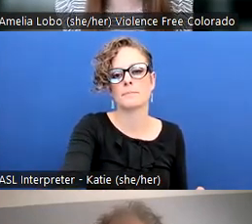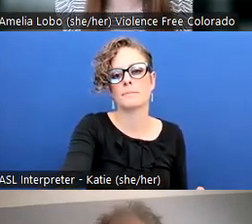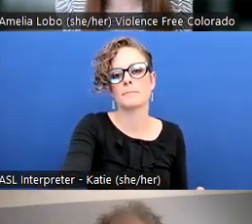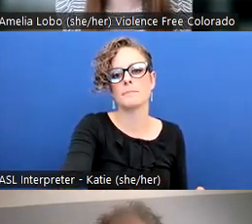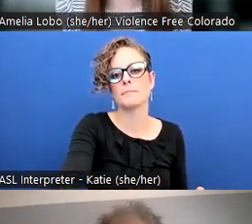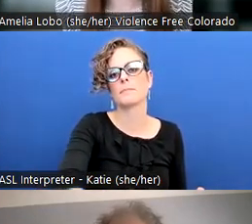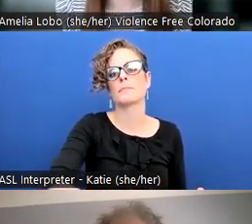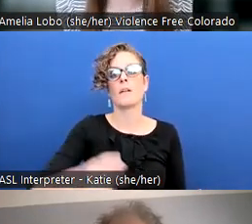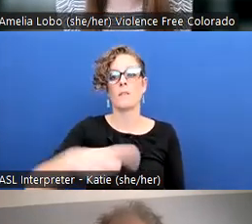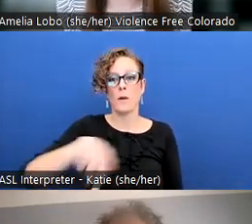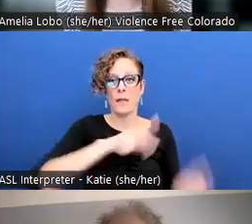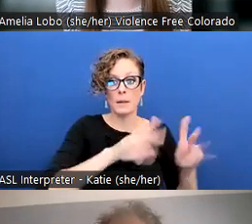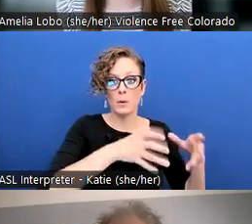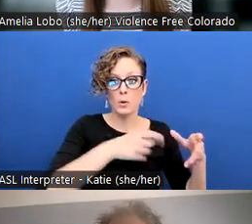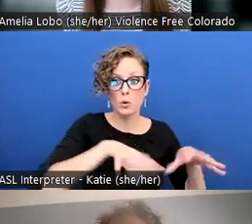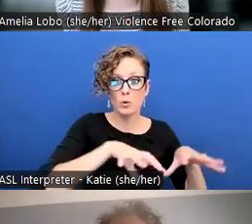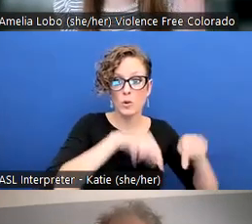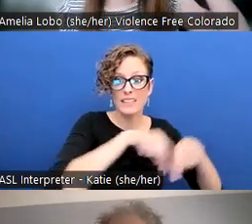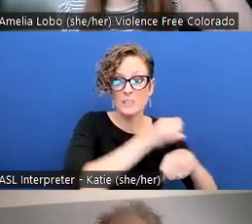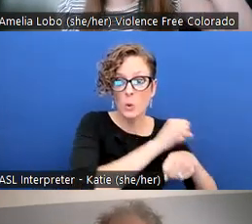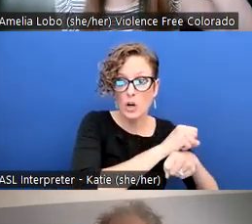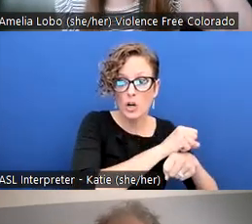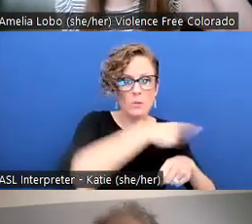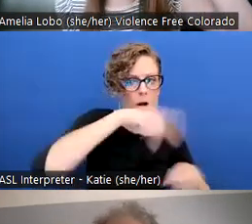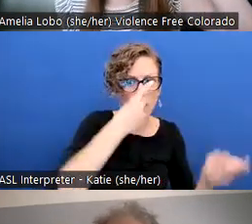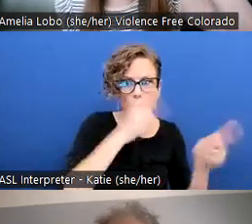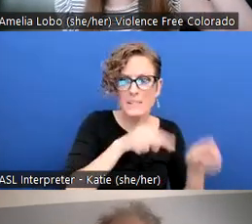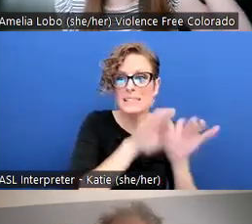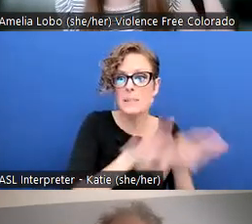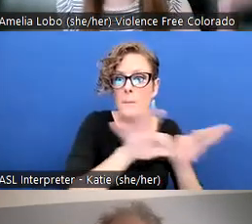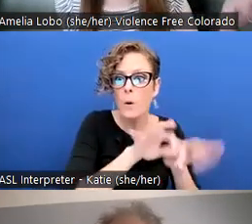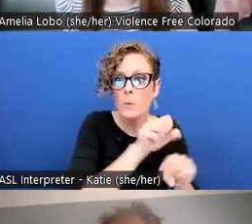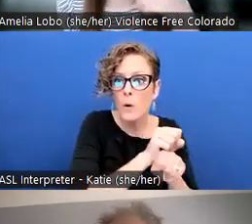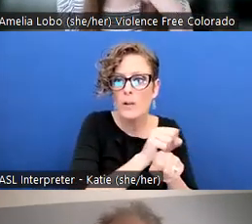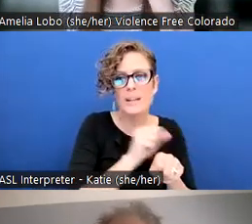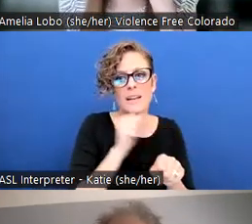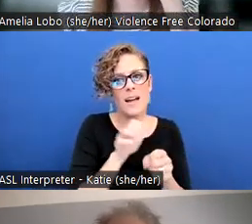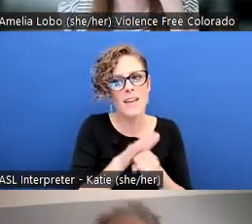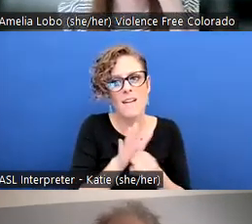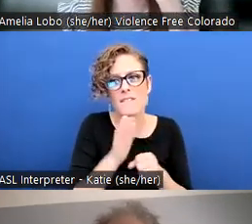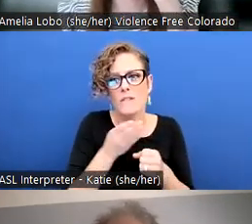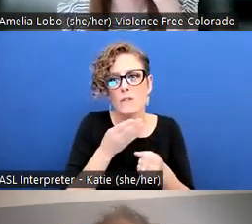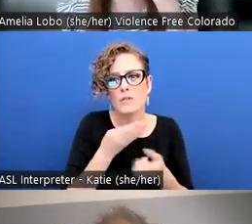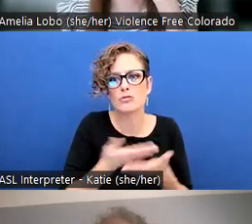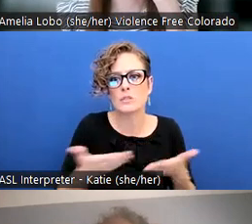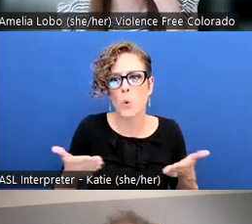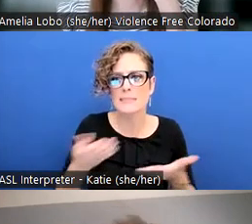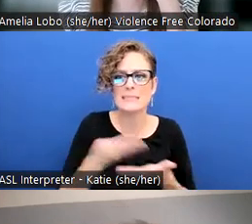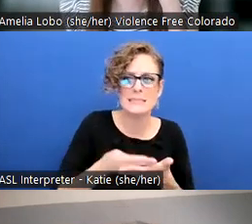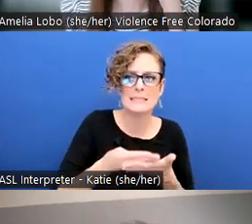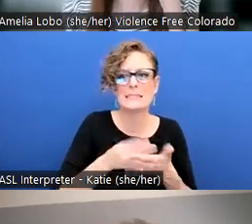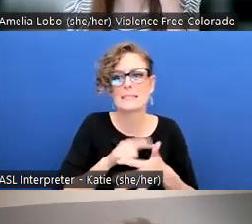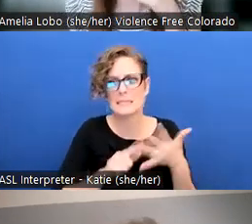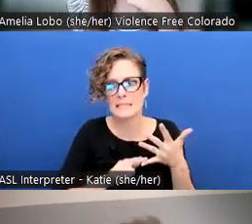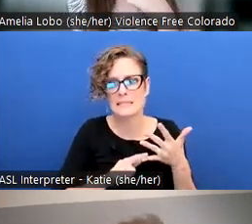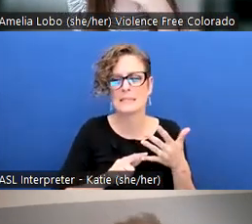Hay gente que está haciendo muy buen trabajo, este trabajo importante. Y si nos faltan recursos, entonces afortunadamente pudimos